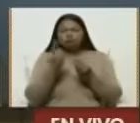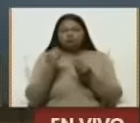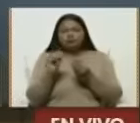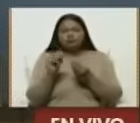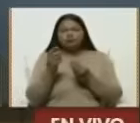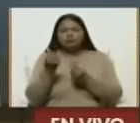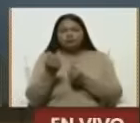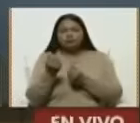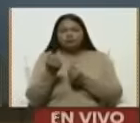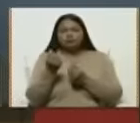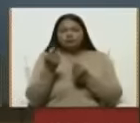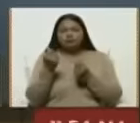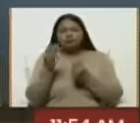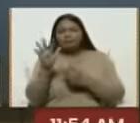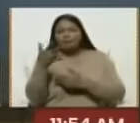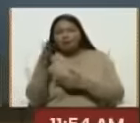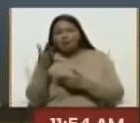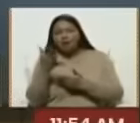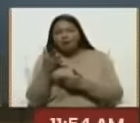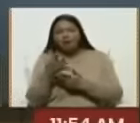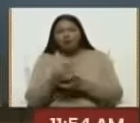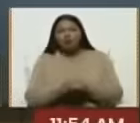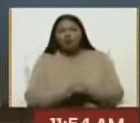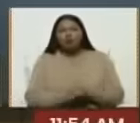en aproximadamente